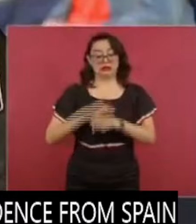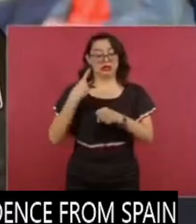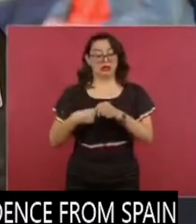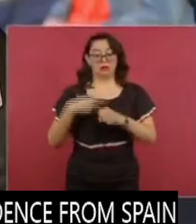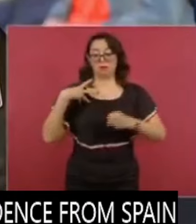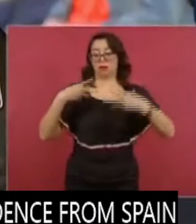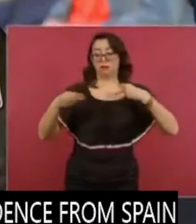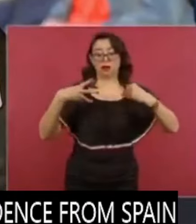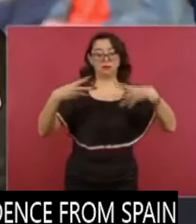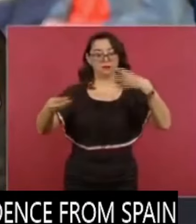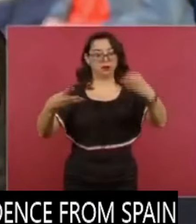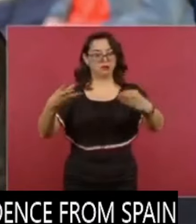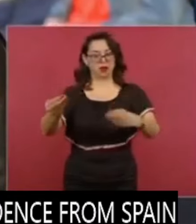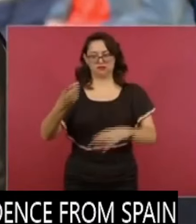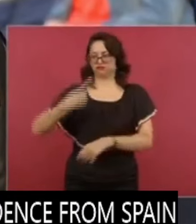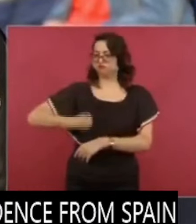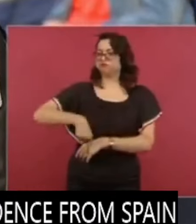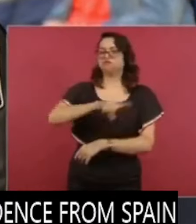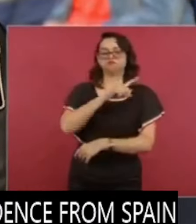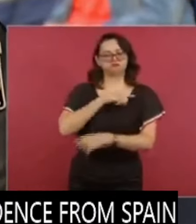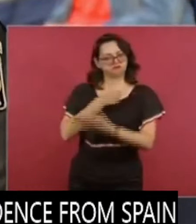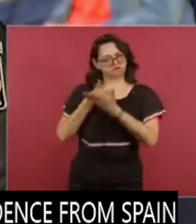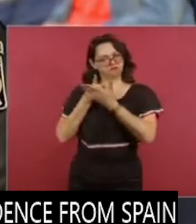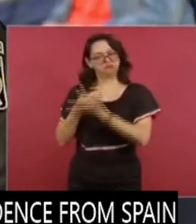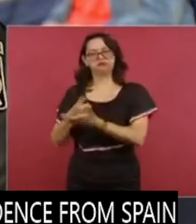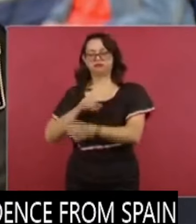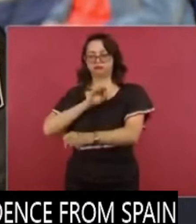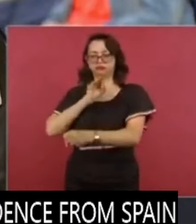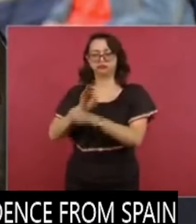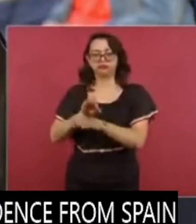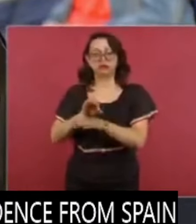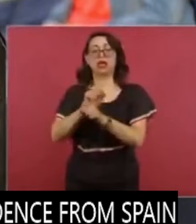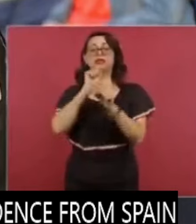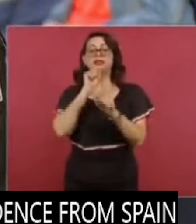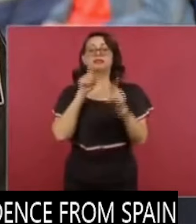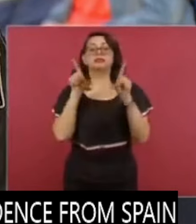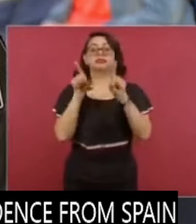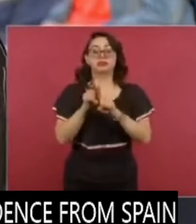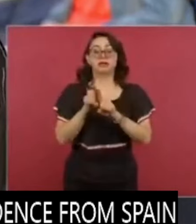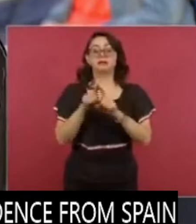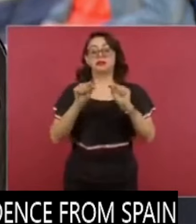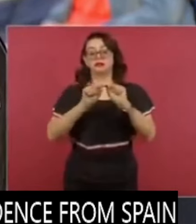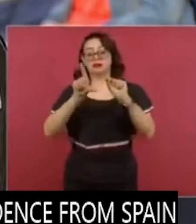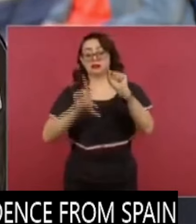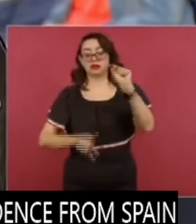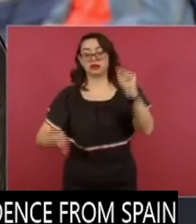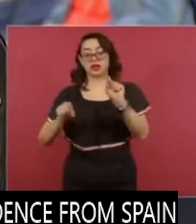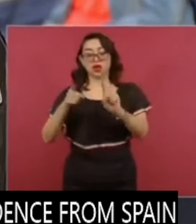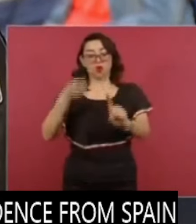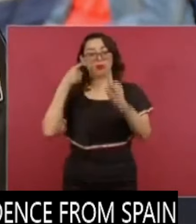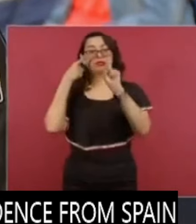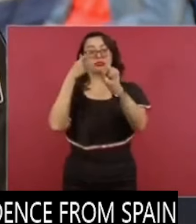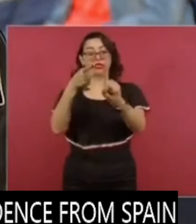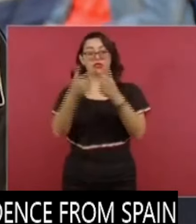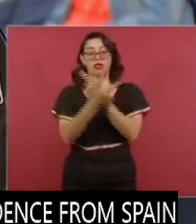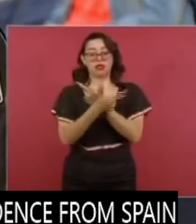COVID-19 y que en la misma medida realizamos para el cumplimiento de los objetivos nacionales de libertad,